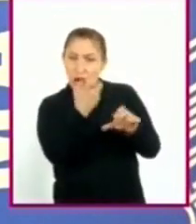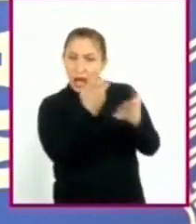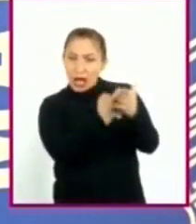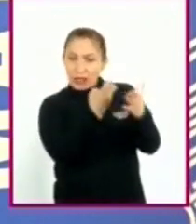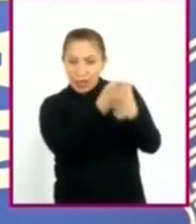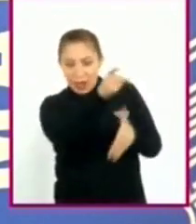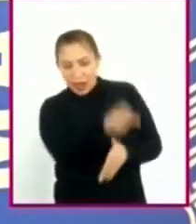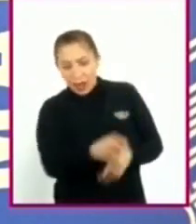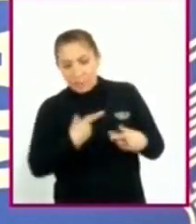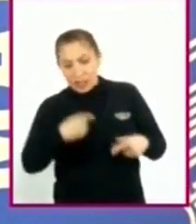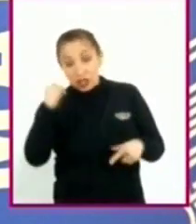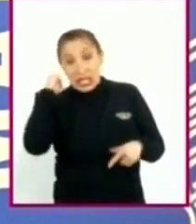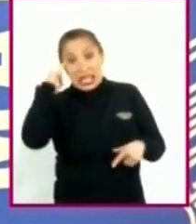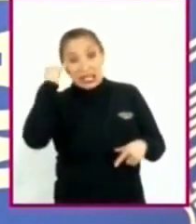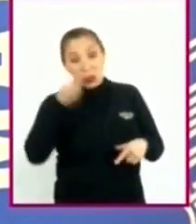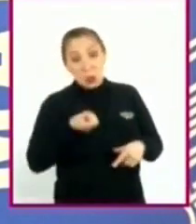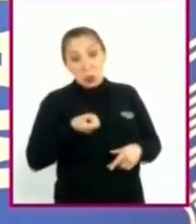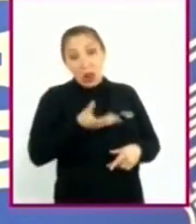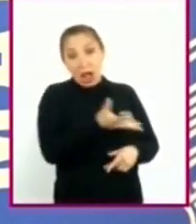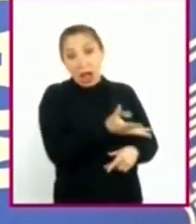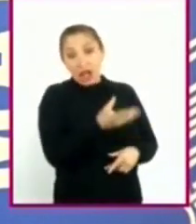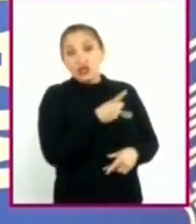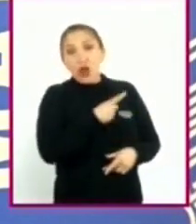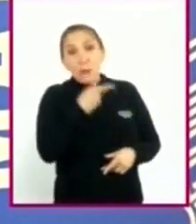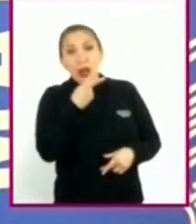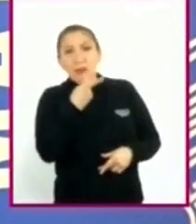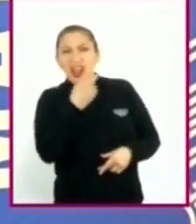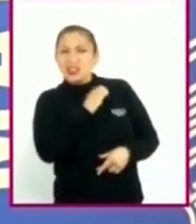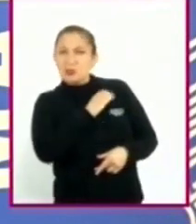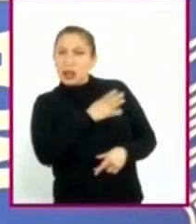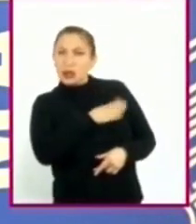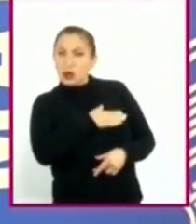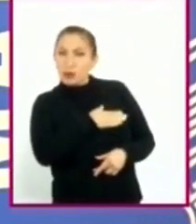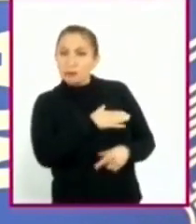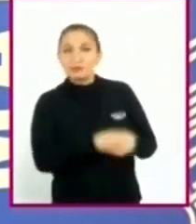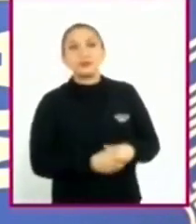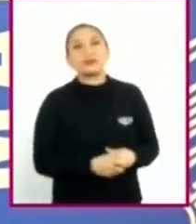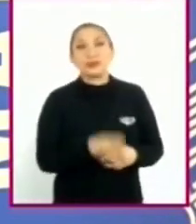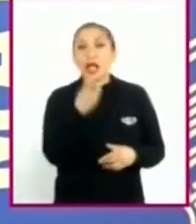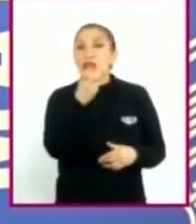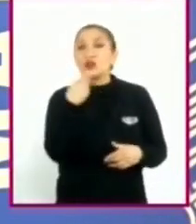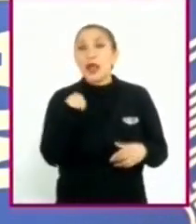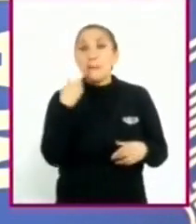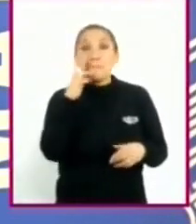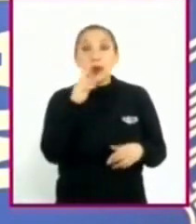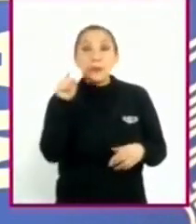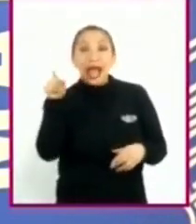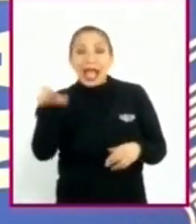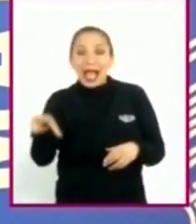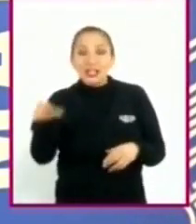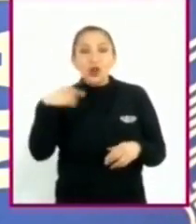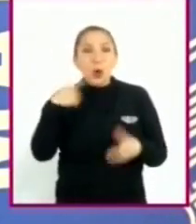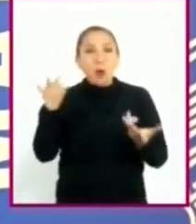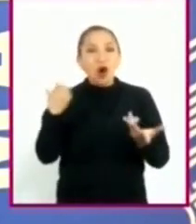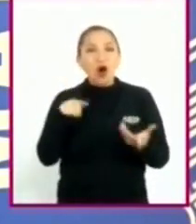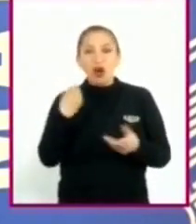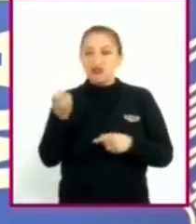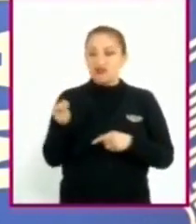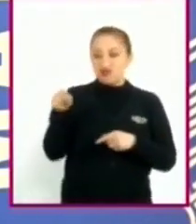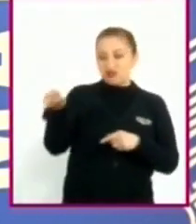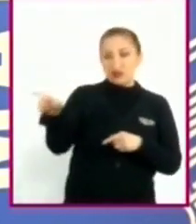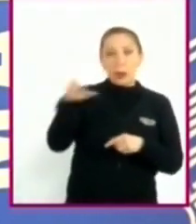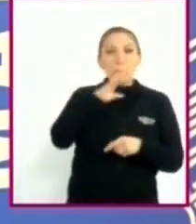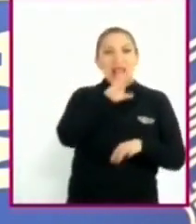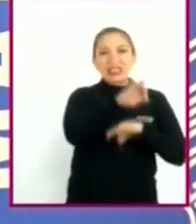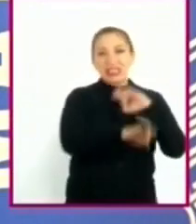hacia el personaje que llaman indio solo por hablar español? Esto lo que muestra es una cierta denuncia ante